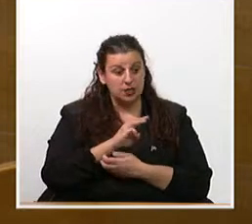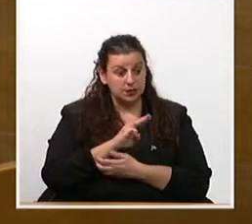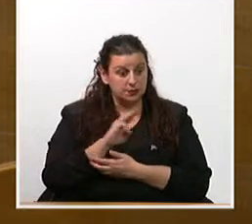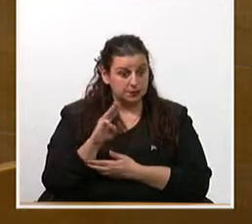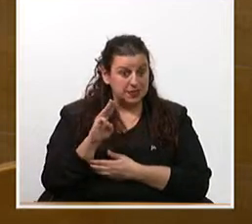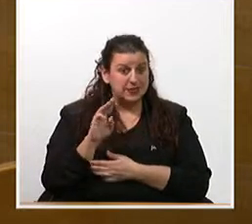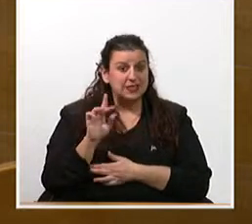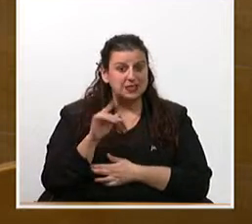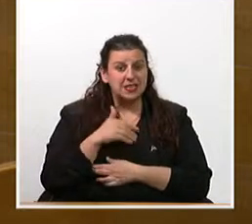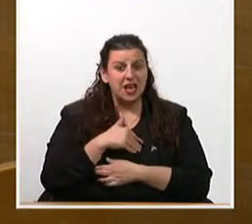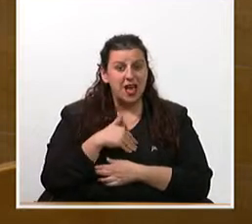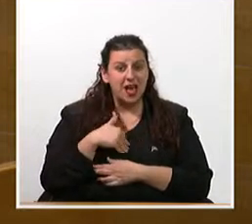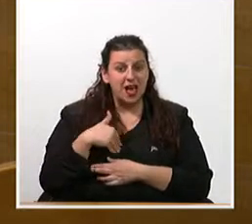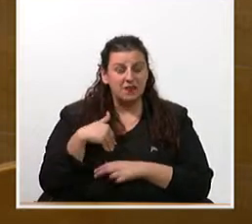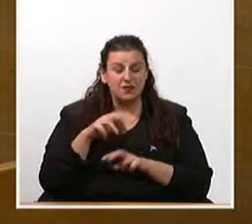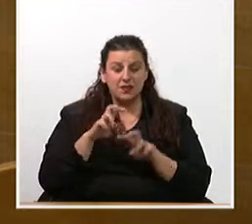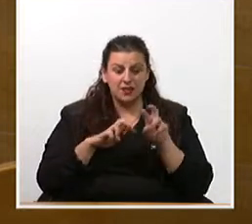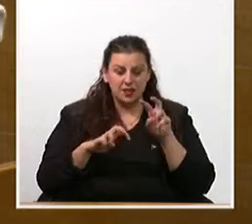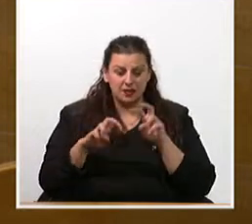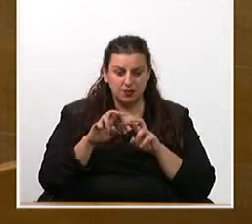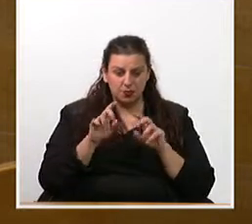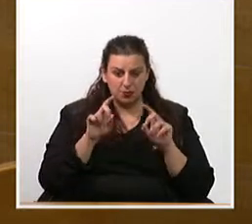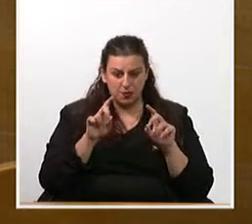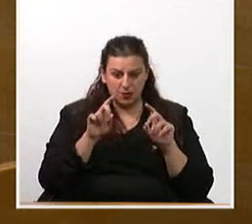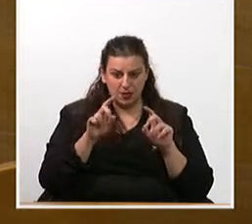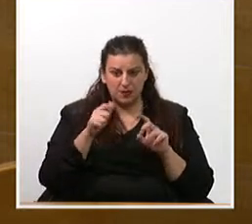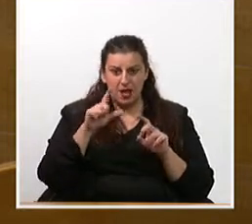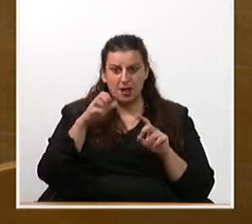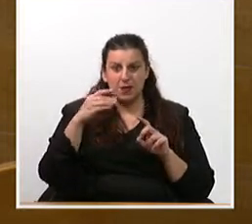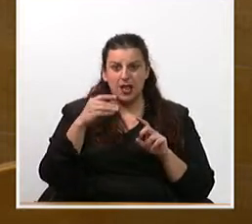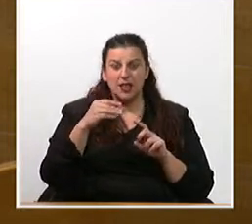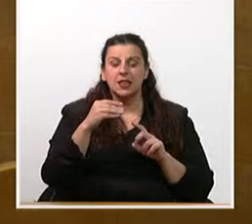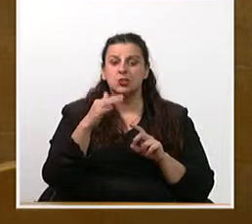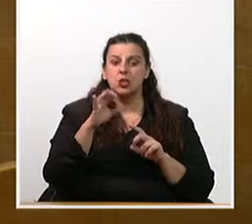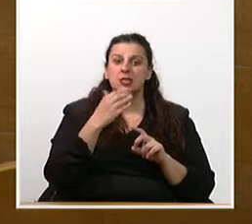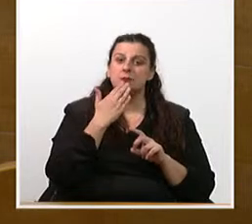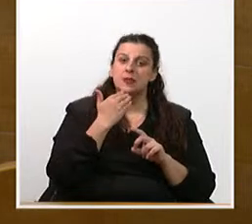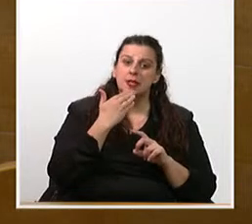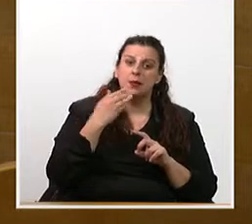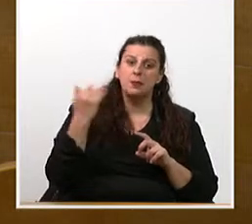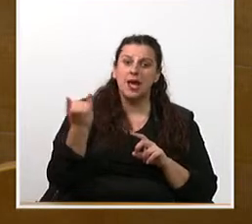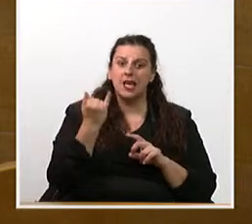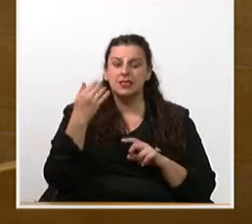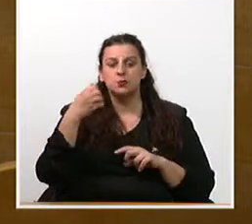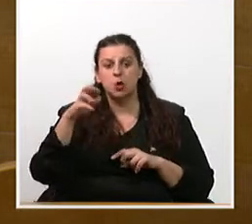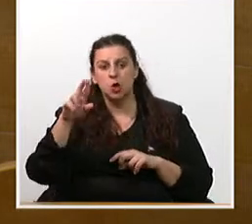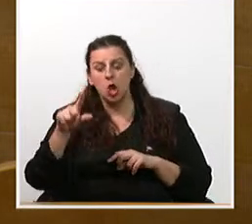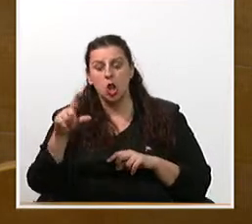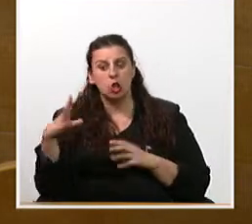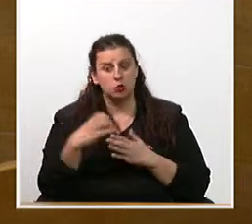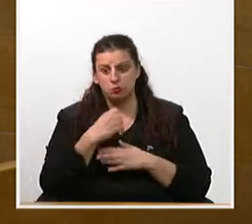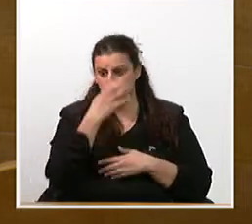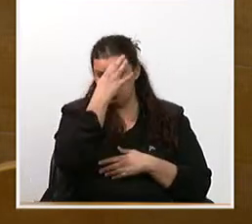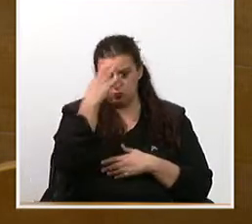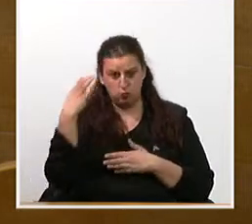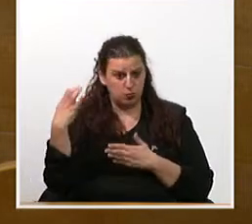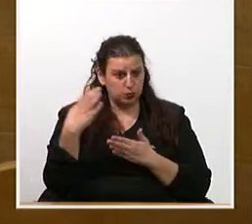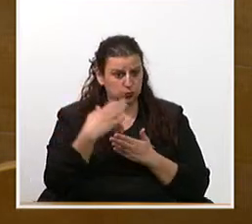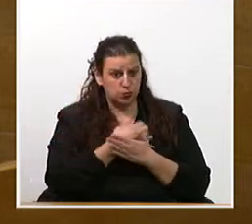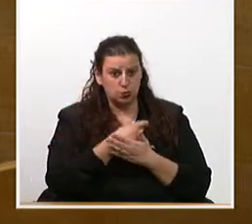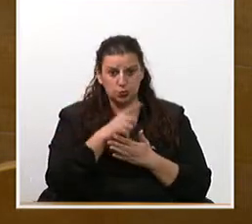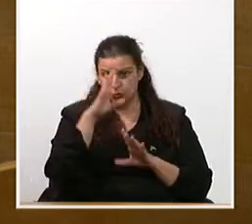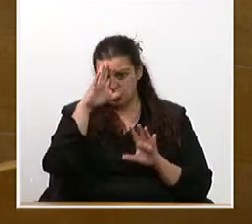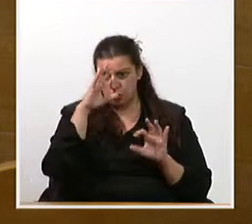Queen rees educatives de de de borriol y de tobles es que es de sentir